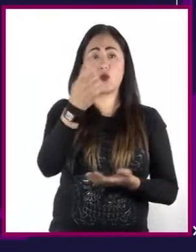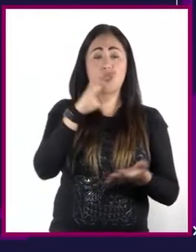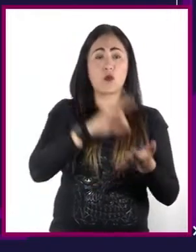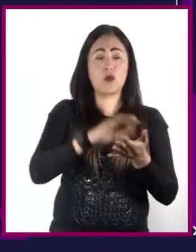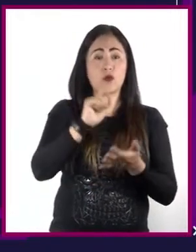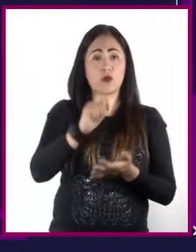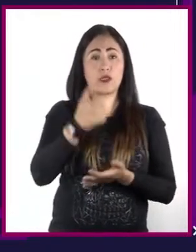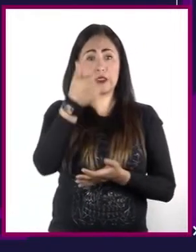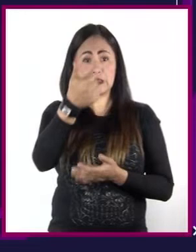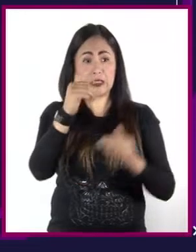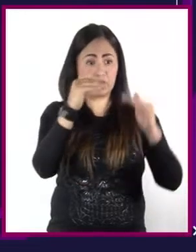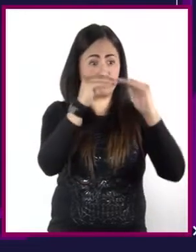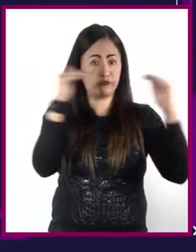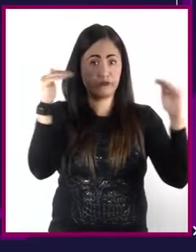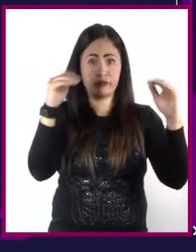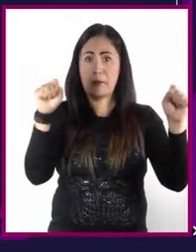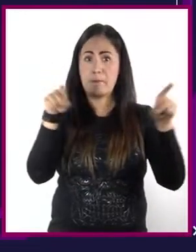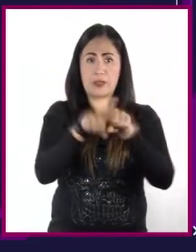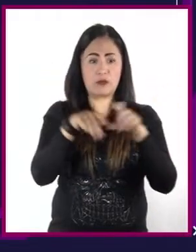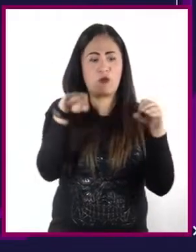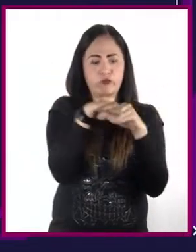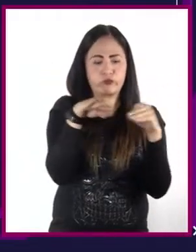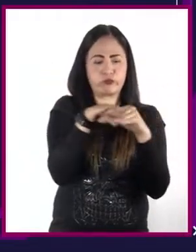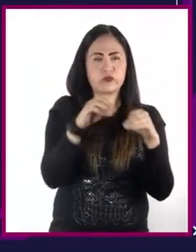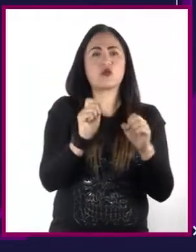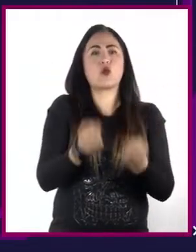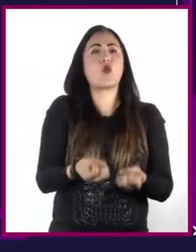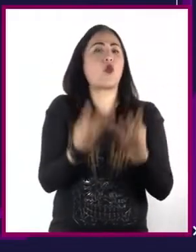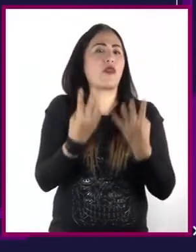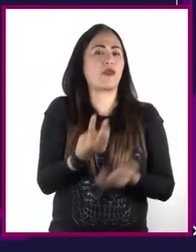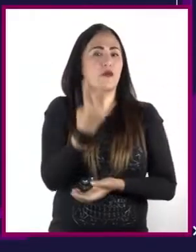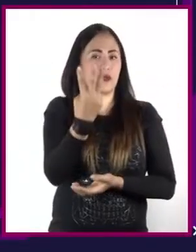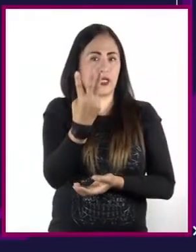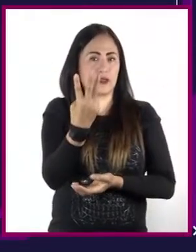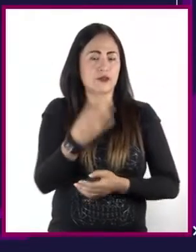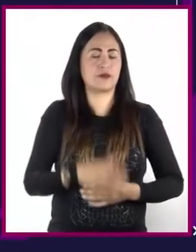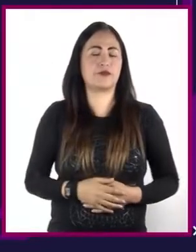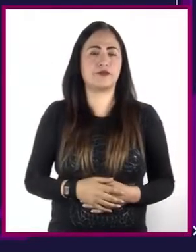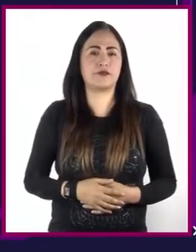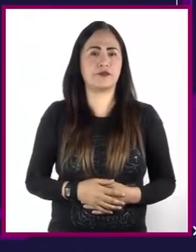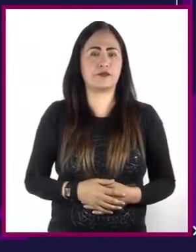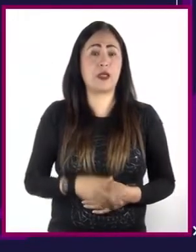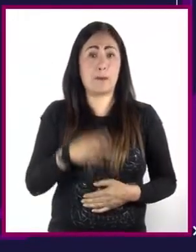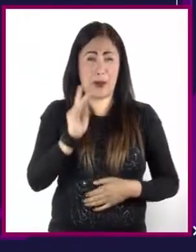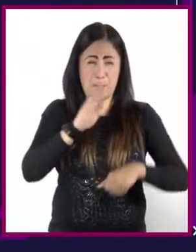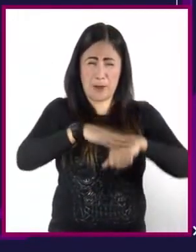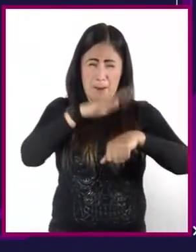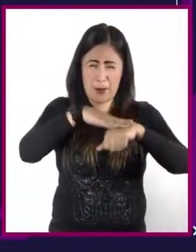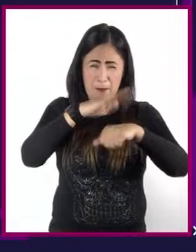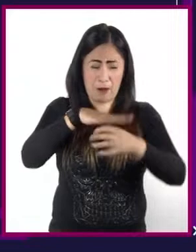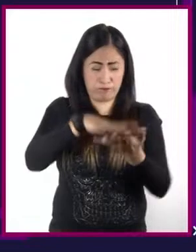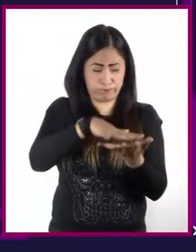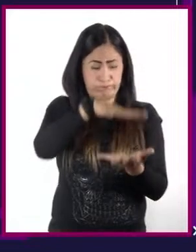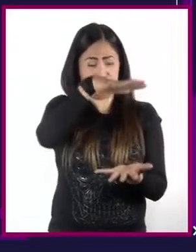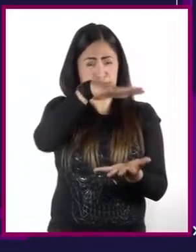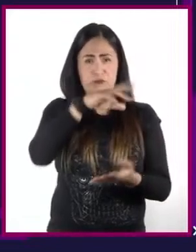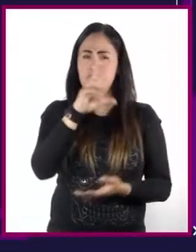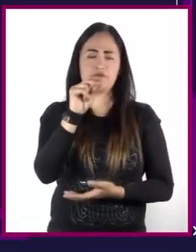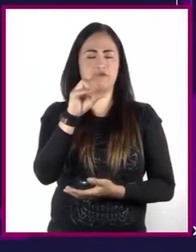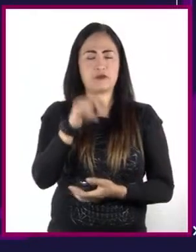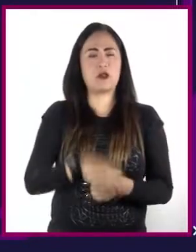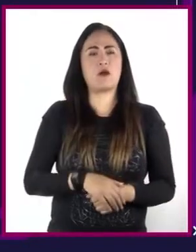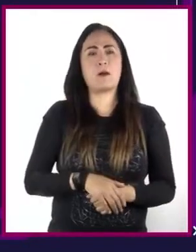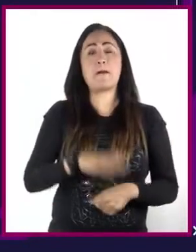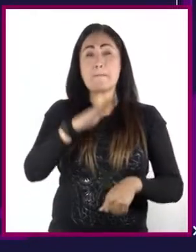1.26 tienen la misma frecuencia de 3 cada uno, pero no son los que más se repiten, y el dato que